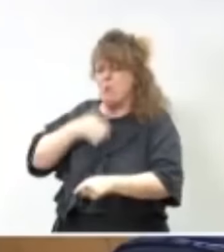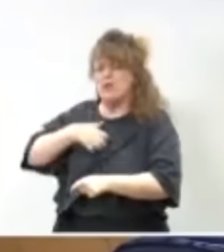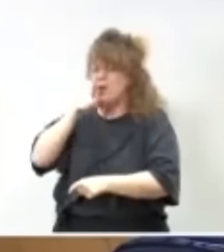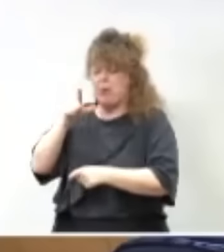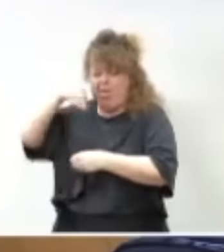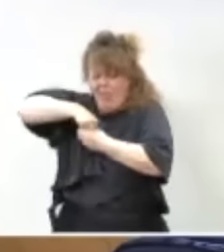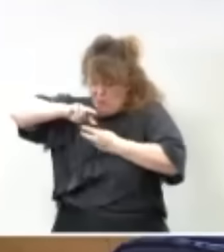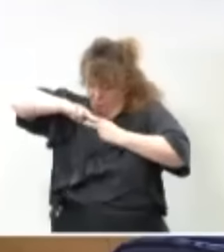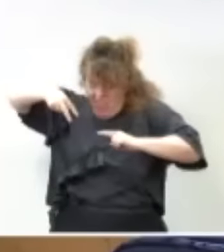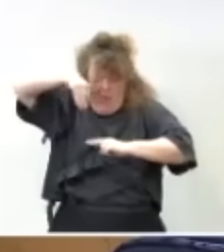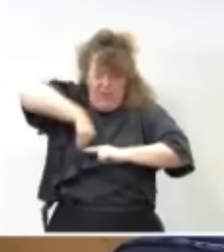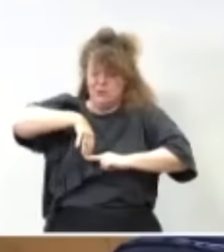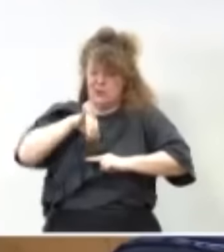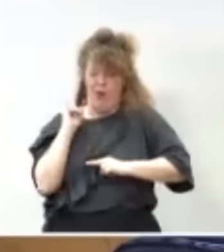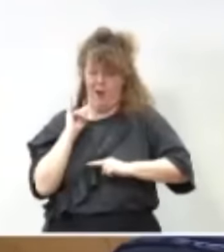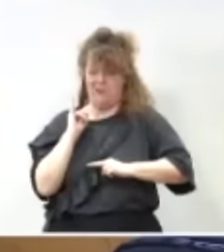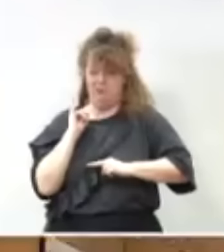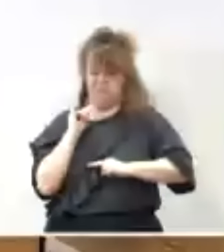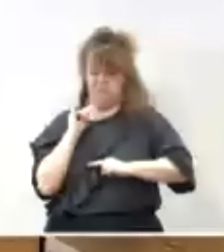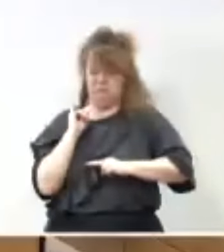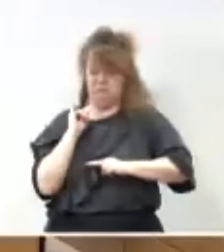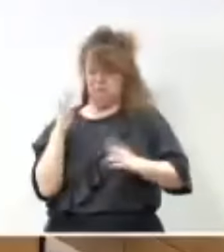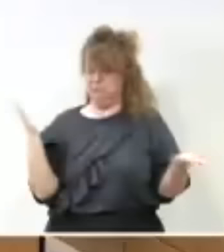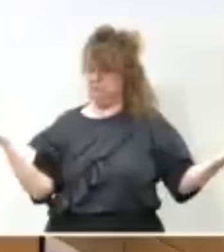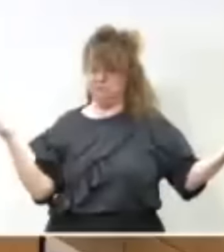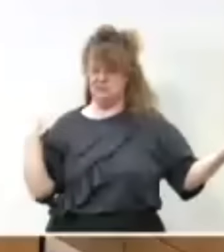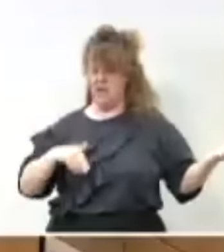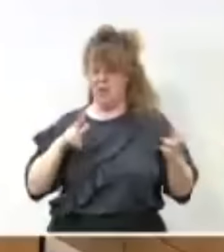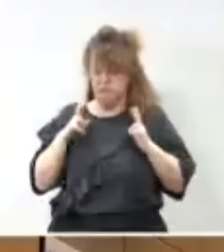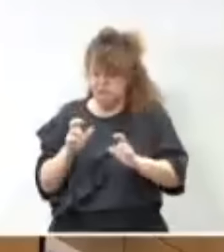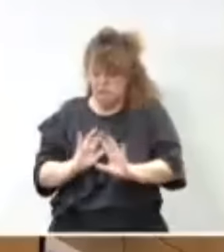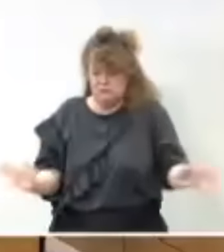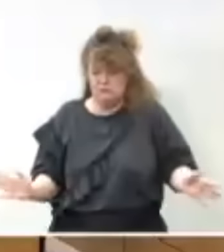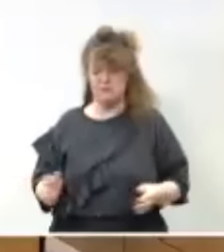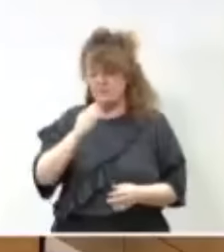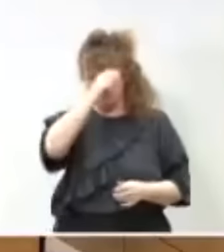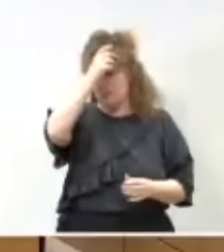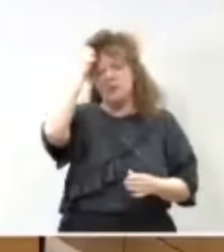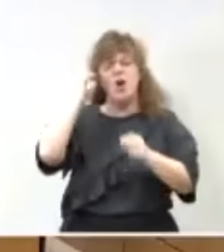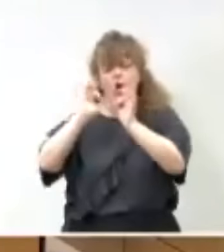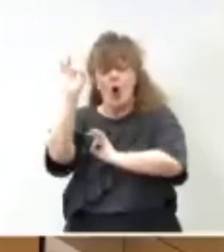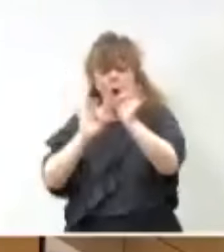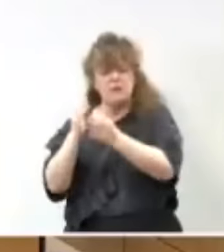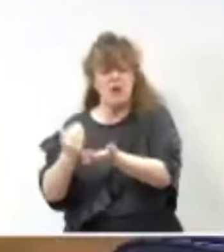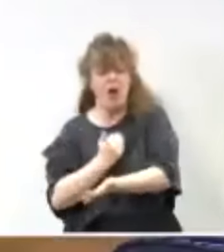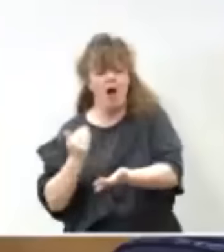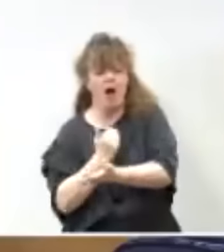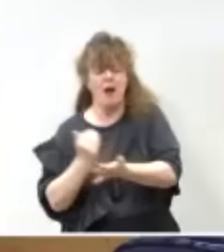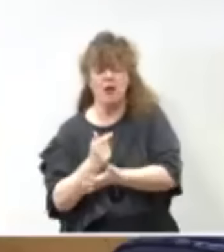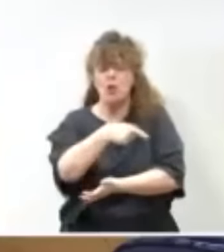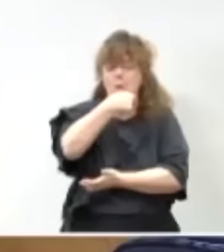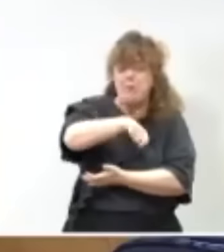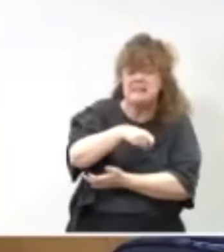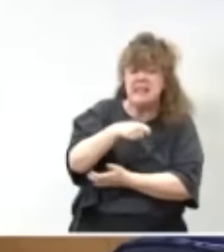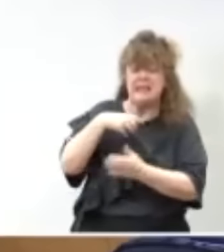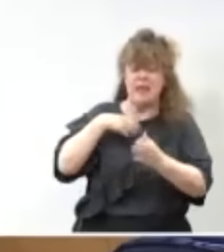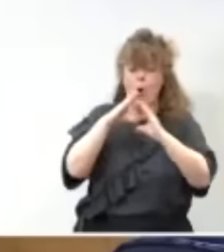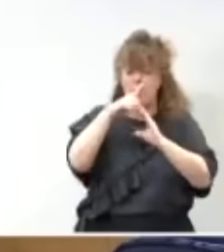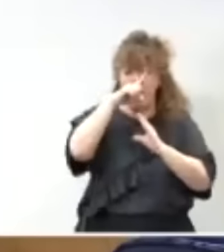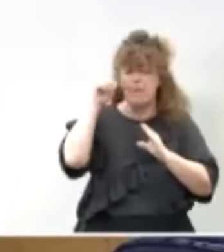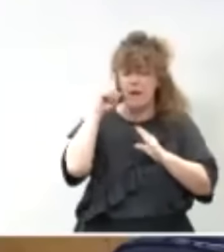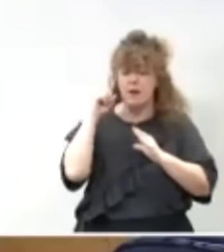mire, sí, le voy a decir una cosa. No me voy a referir al comisionista, me voy a referir a la presidenta de la Comunidad de